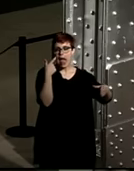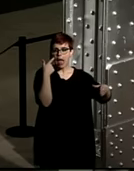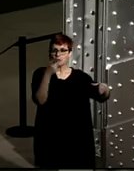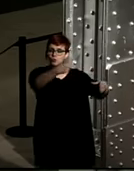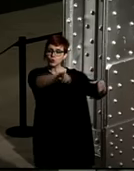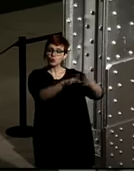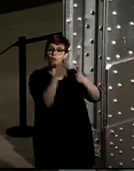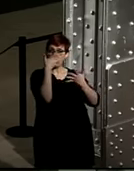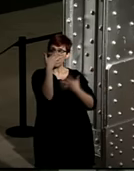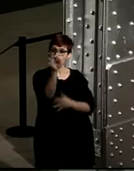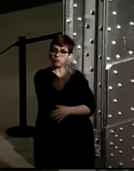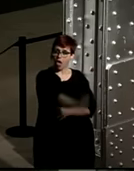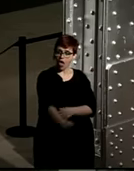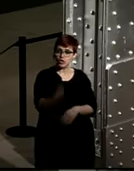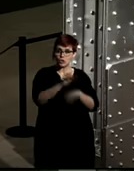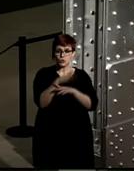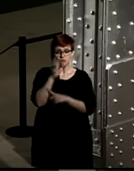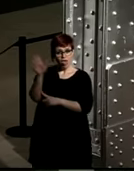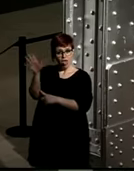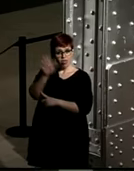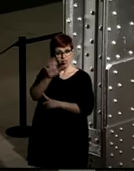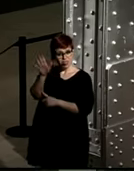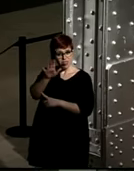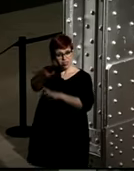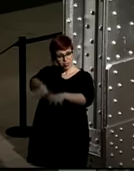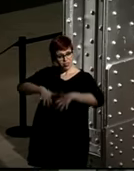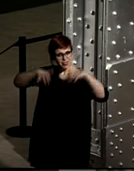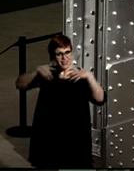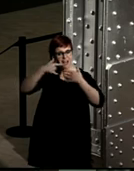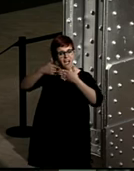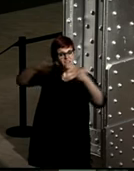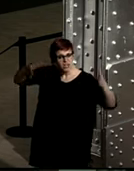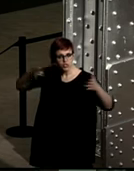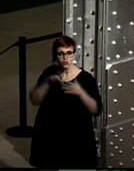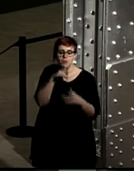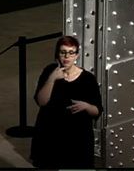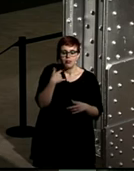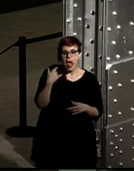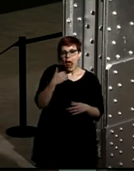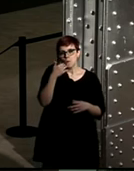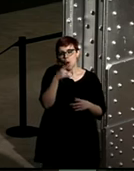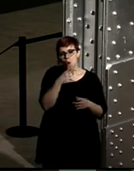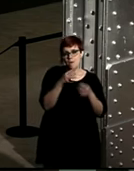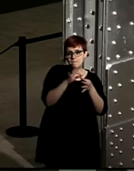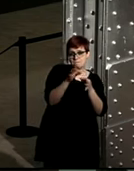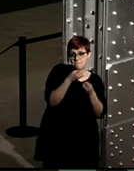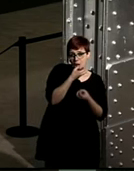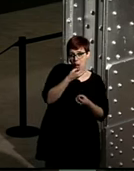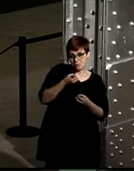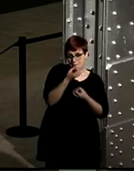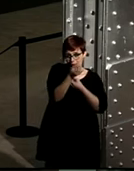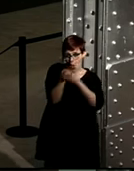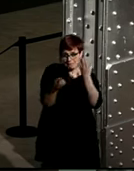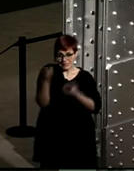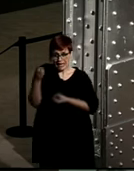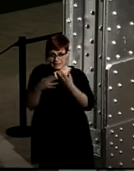que dentro de 50 años estarán las salas de cine abiertas y ese ritual de ir al cine con o sin palomitas, de dejar que la luz se apague y llorar un poquito al